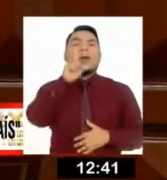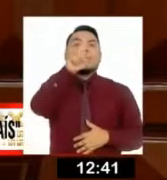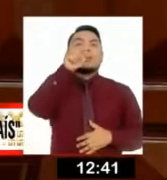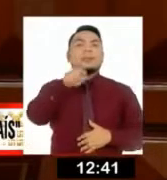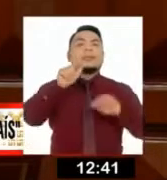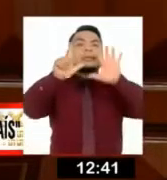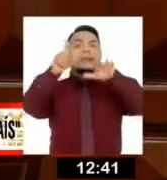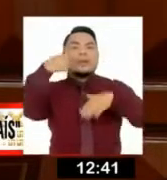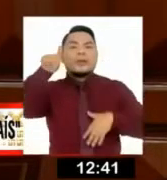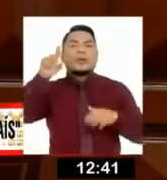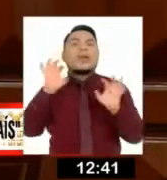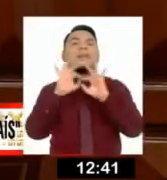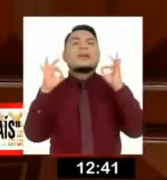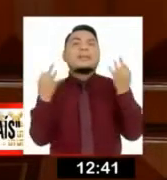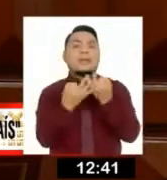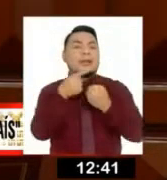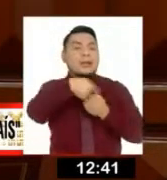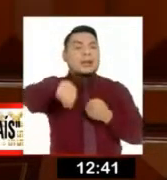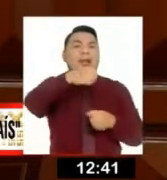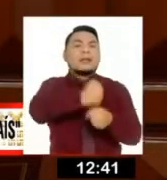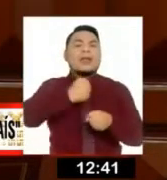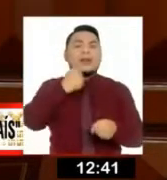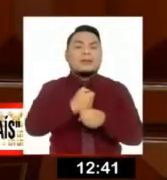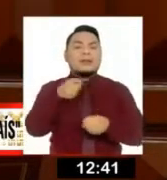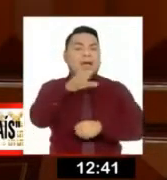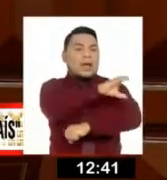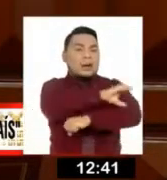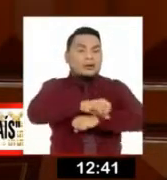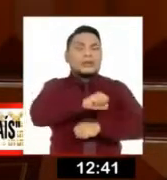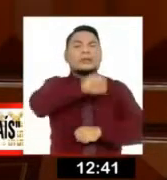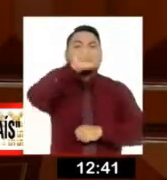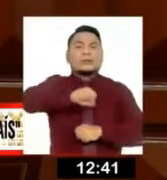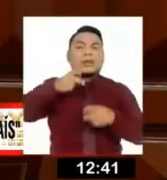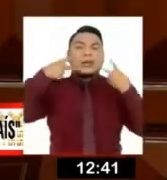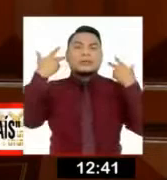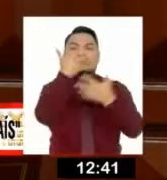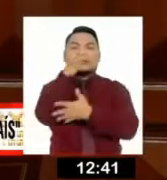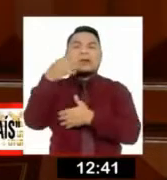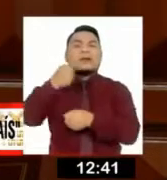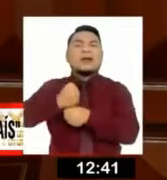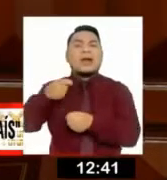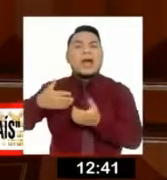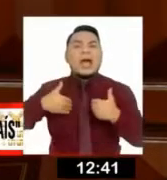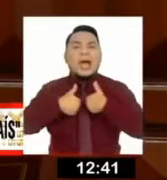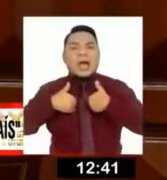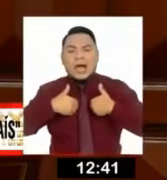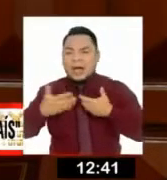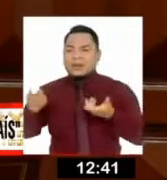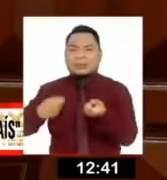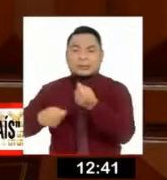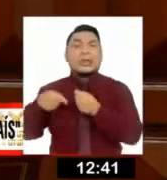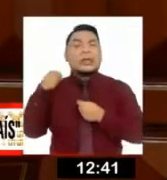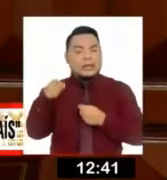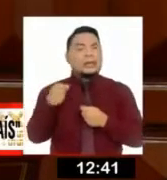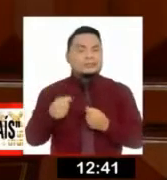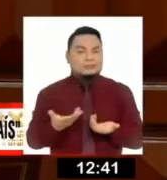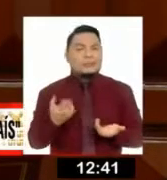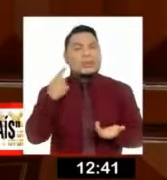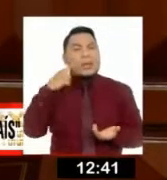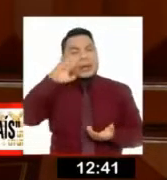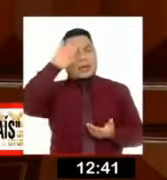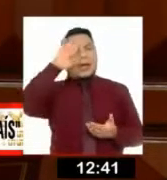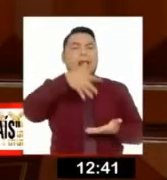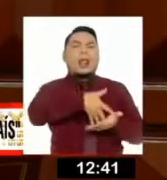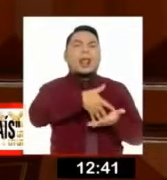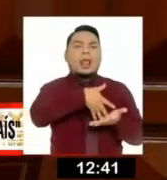1.7 millones de familias ganaderas en la costa, en la sierra y en la selva. El mejor modo de combatir la anemia será permitiendo